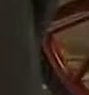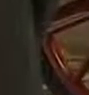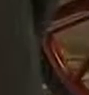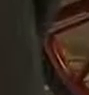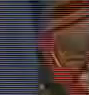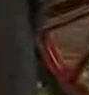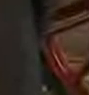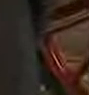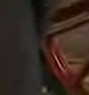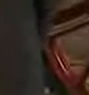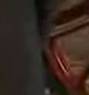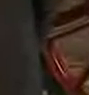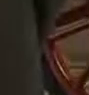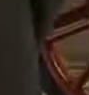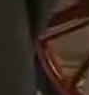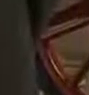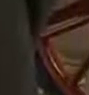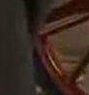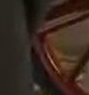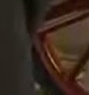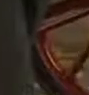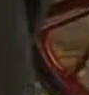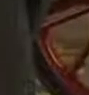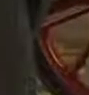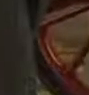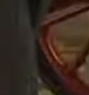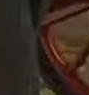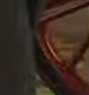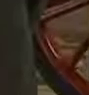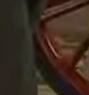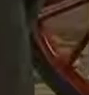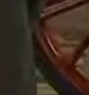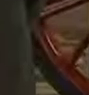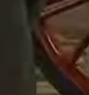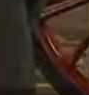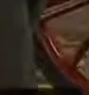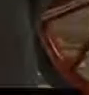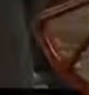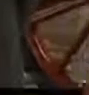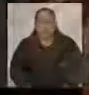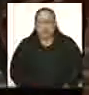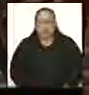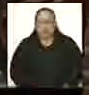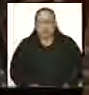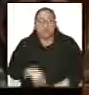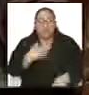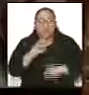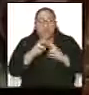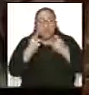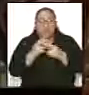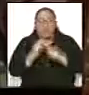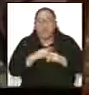Quiero comenzar. Bien, muy buenas tardes en estos momentos. Entonces, luego de la reunión con las diferentes